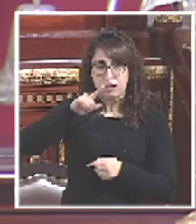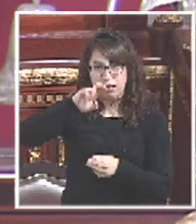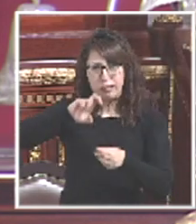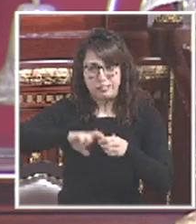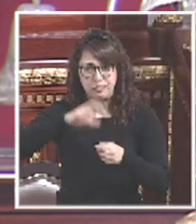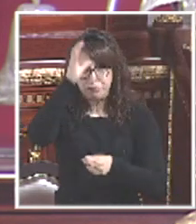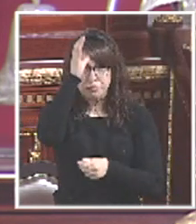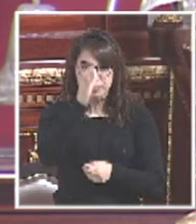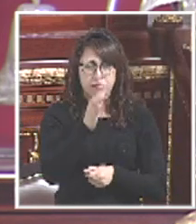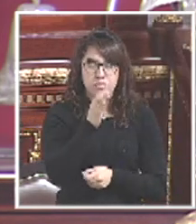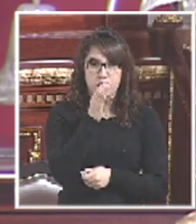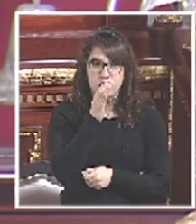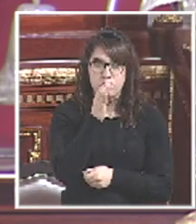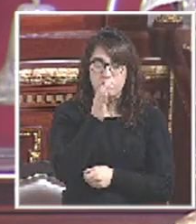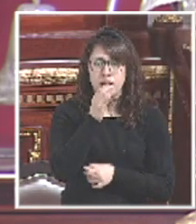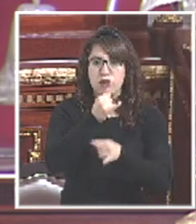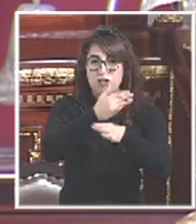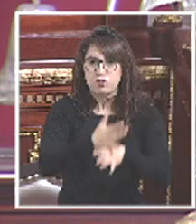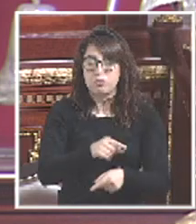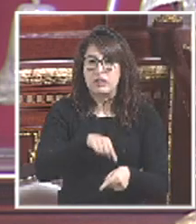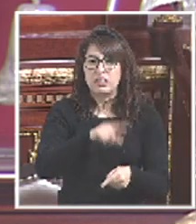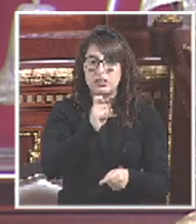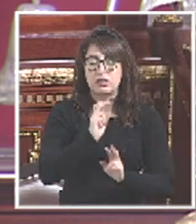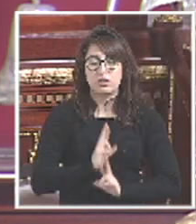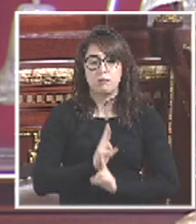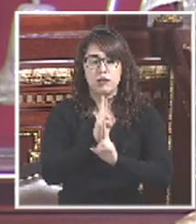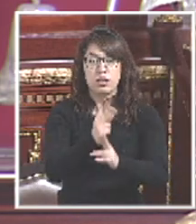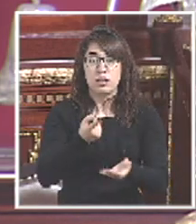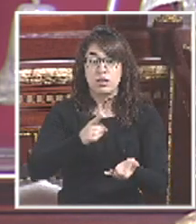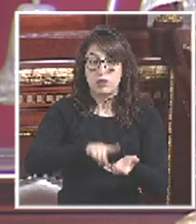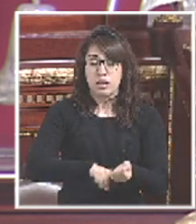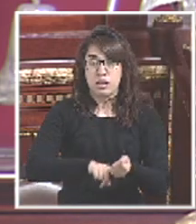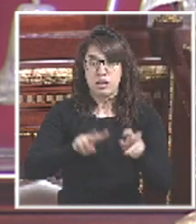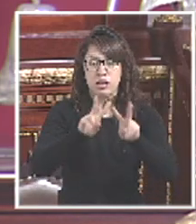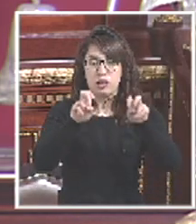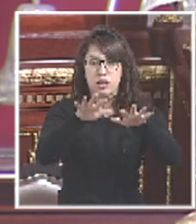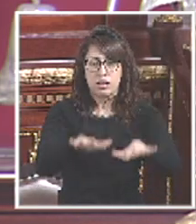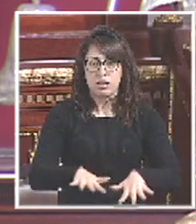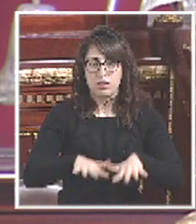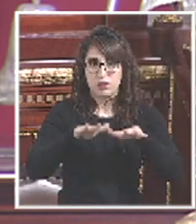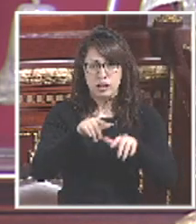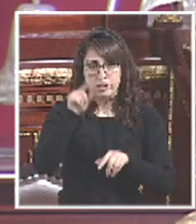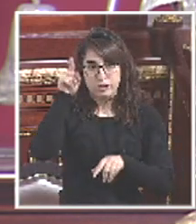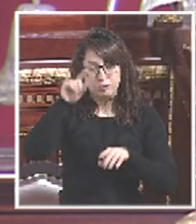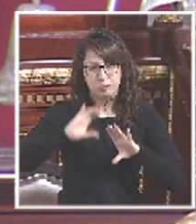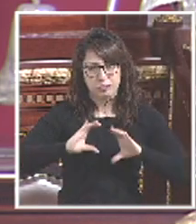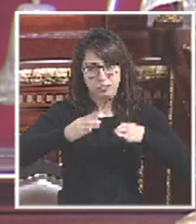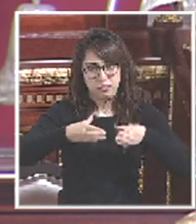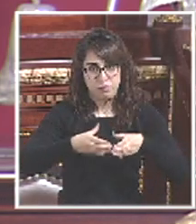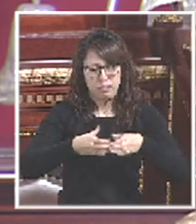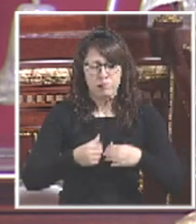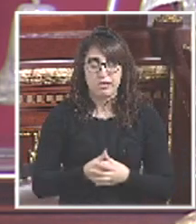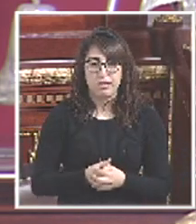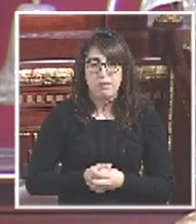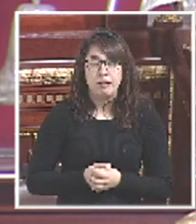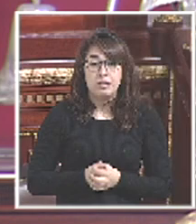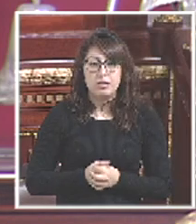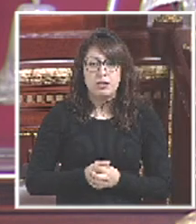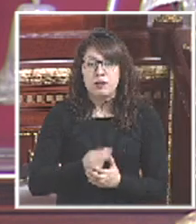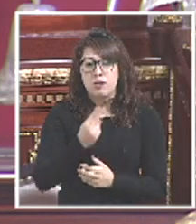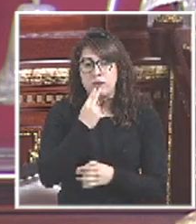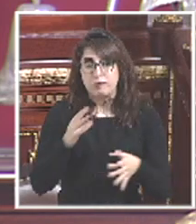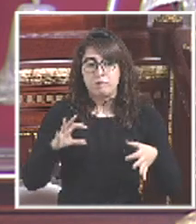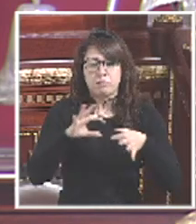Coahuila un comunicado mediante el cual da respuesta a un asunto aprobado por su Pleno, con fundamento